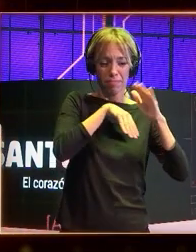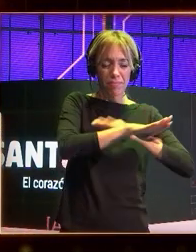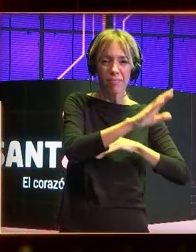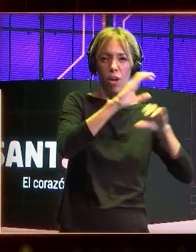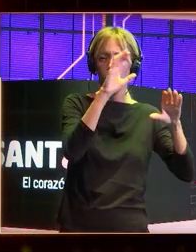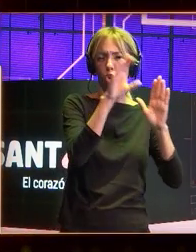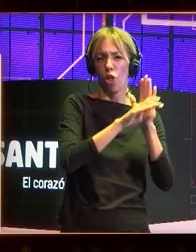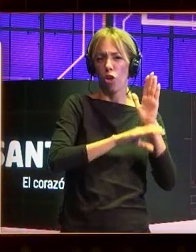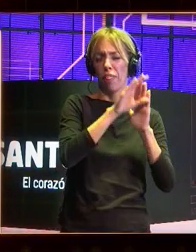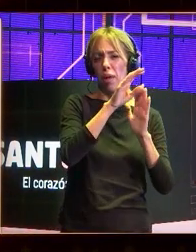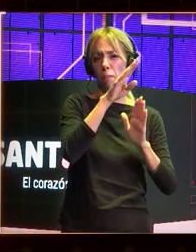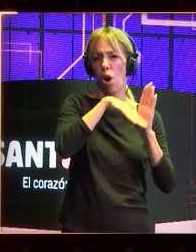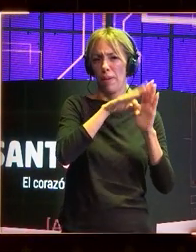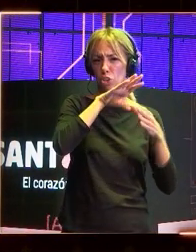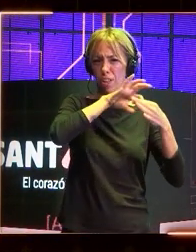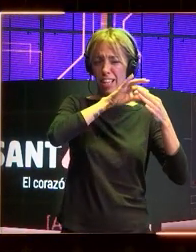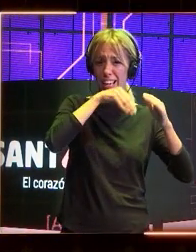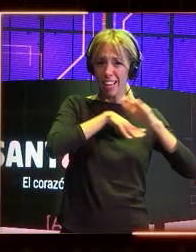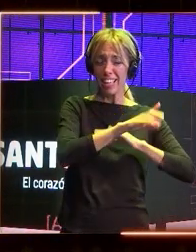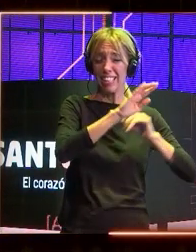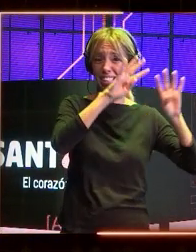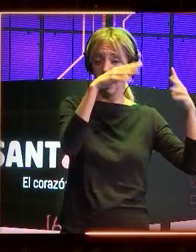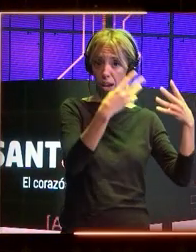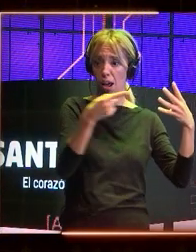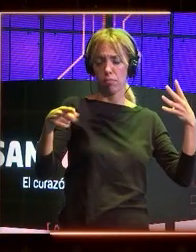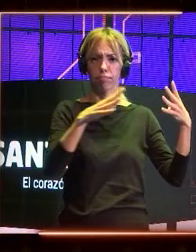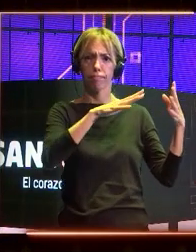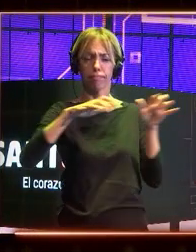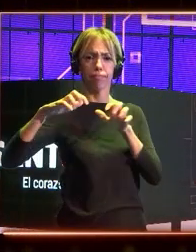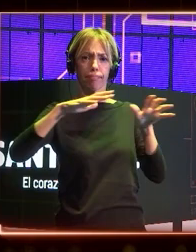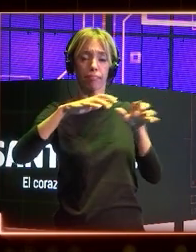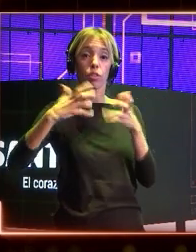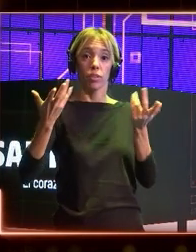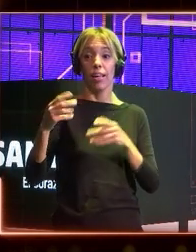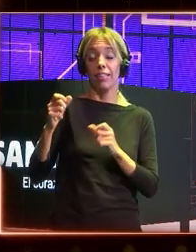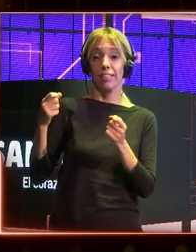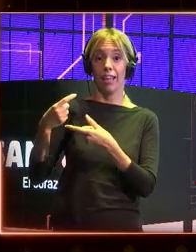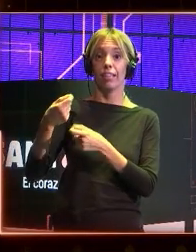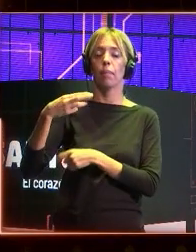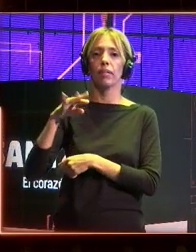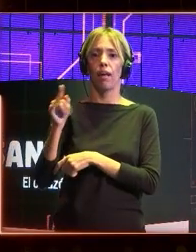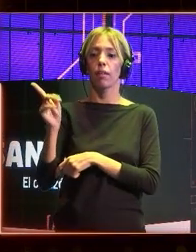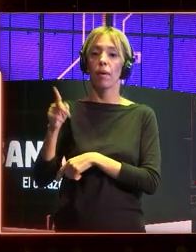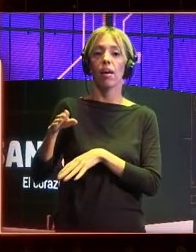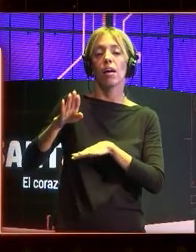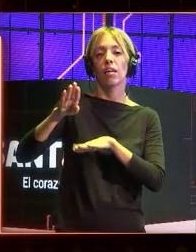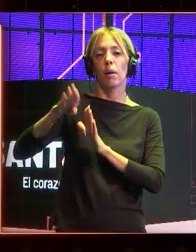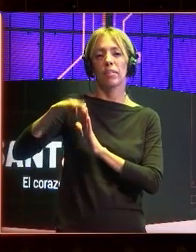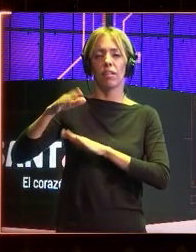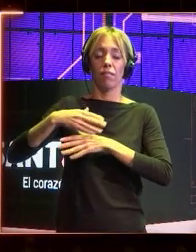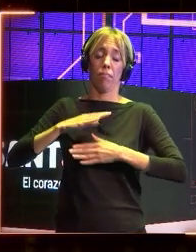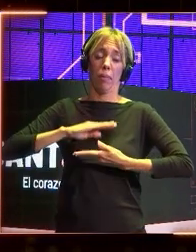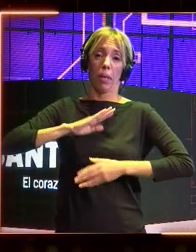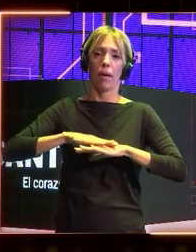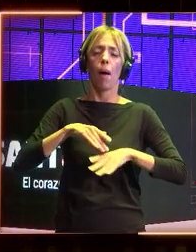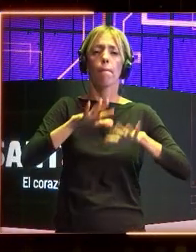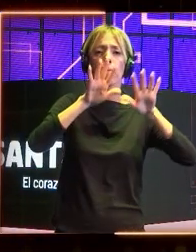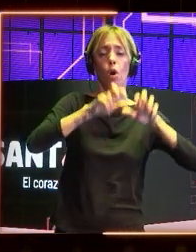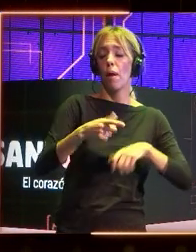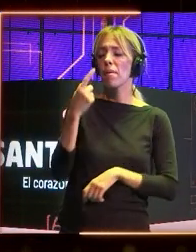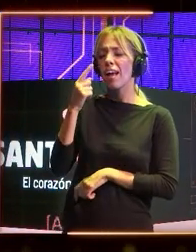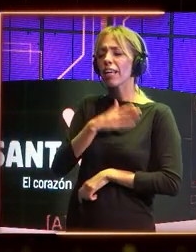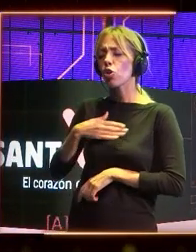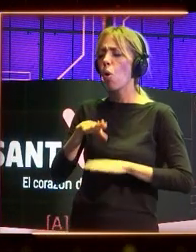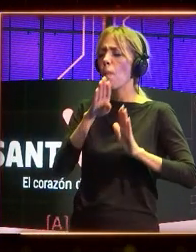código de programación y chat gpt es capaz de darte pues esto no la capacidad de programar de pedirle Oye Quiero que me hagas este